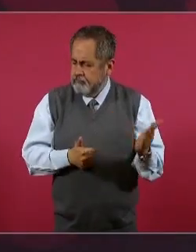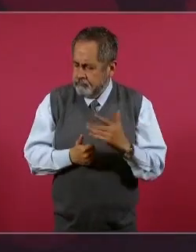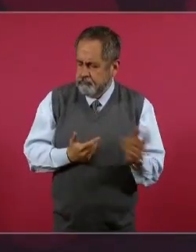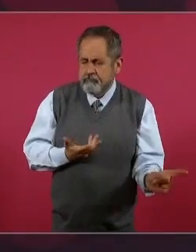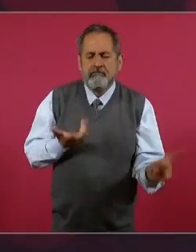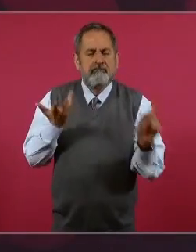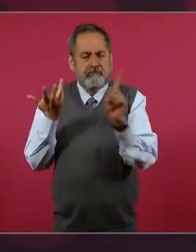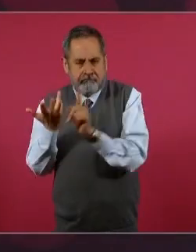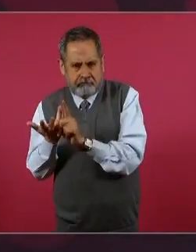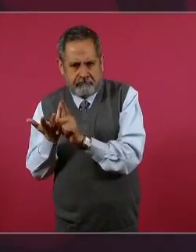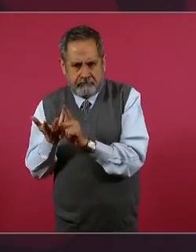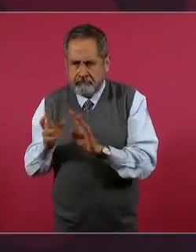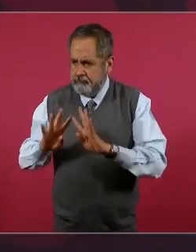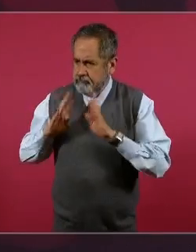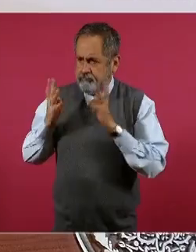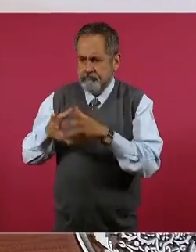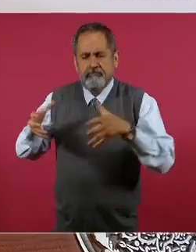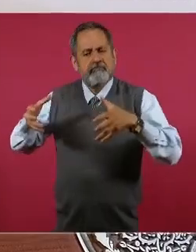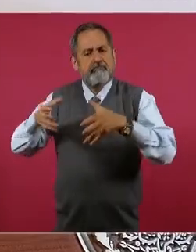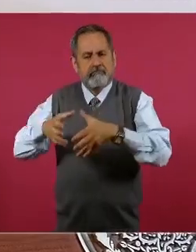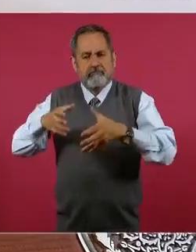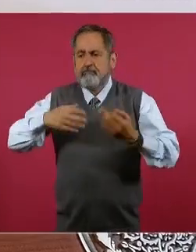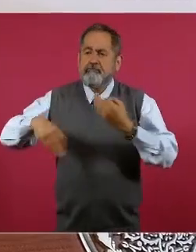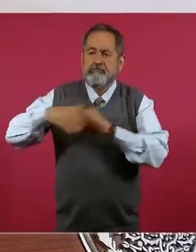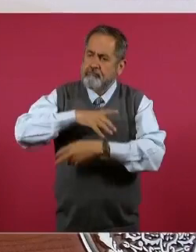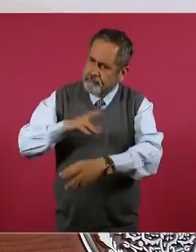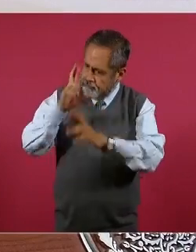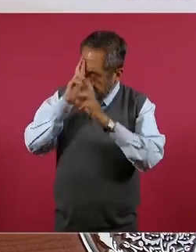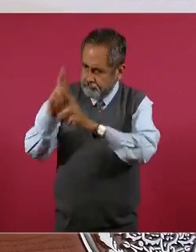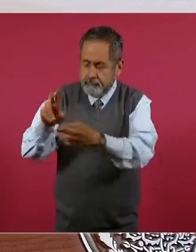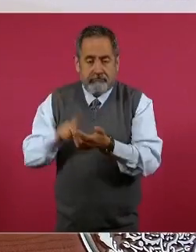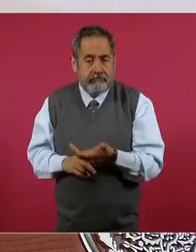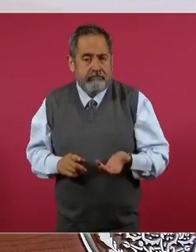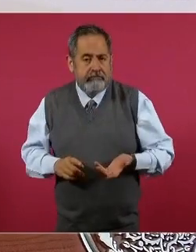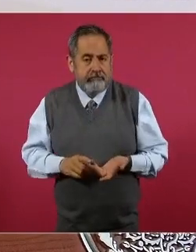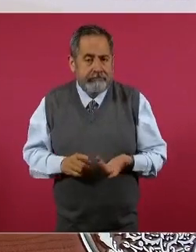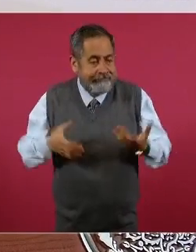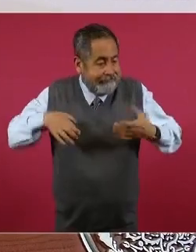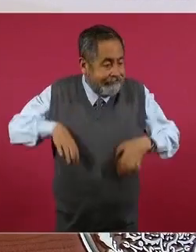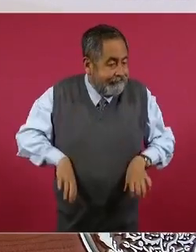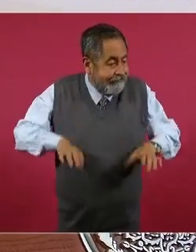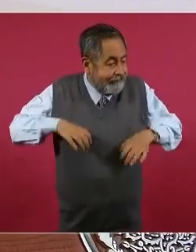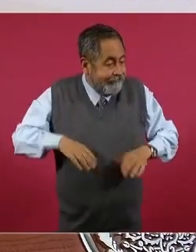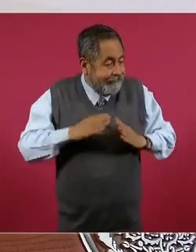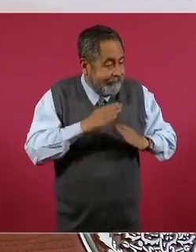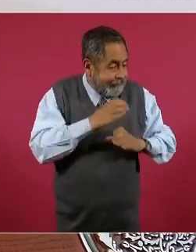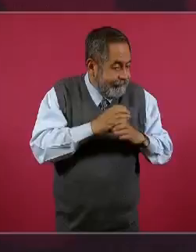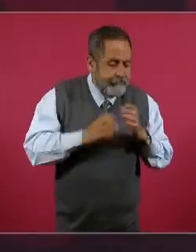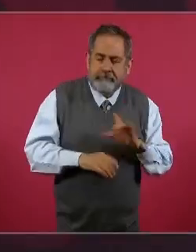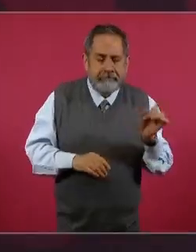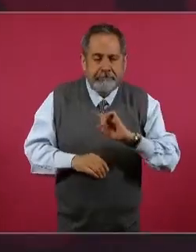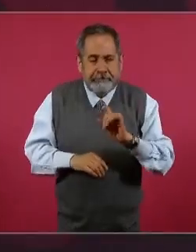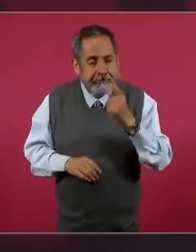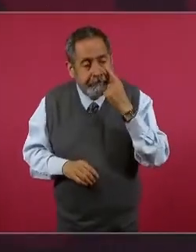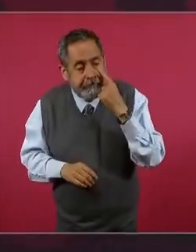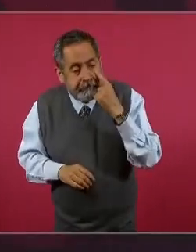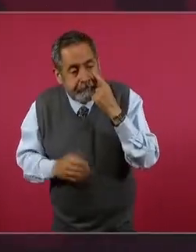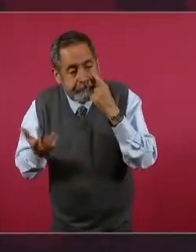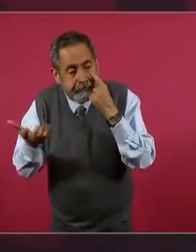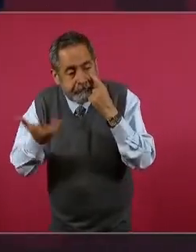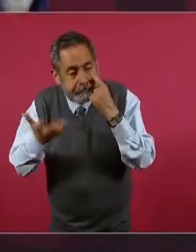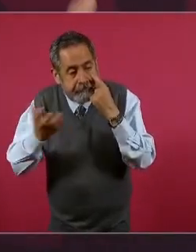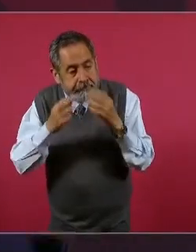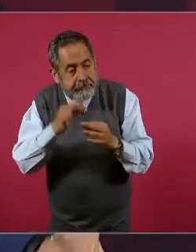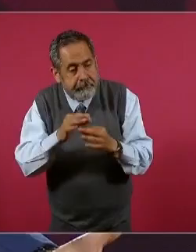El respeto no se obtiene por los bienes materiales que se acumulan, sino por